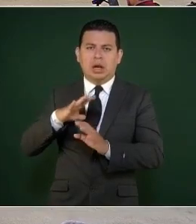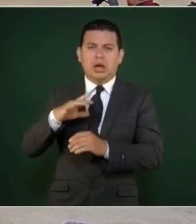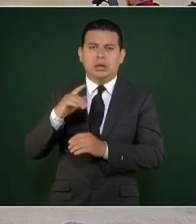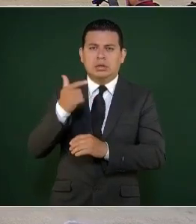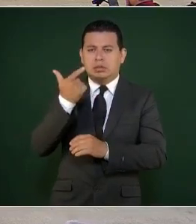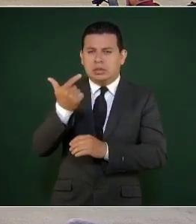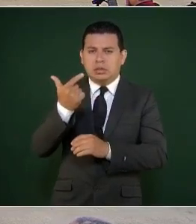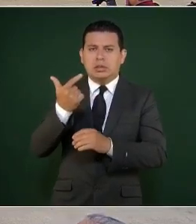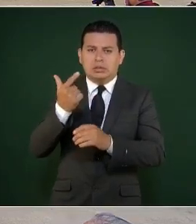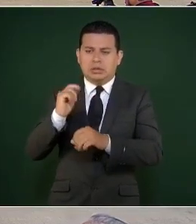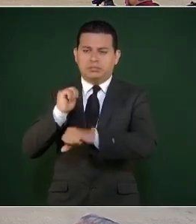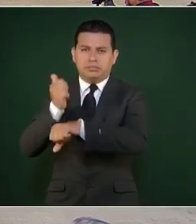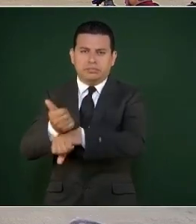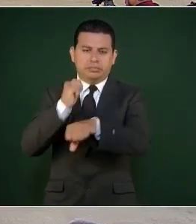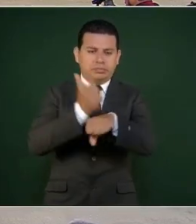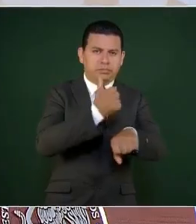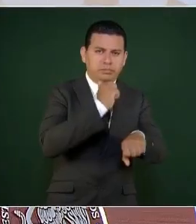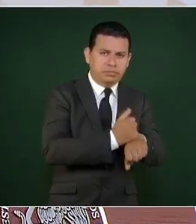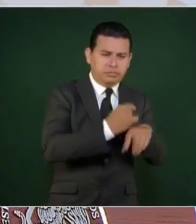7 instalaciones